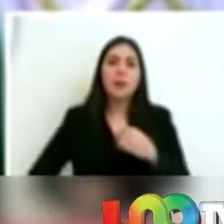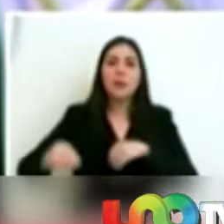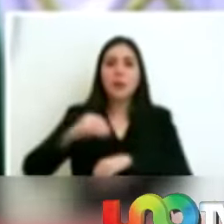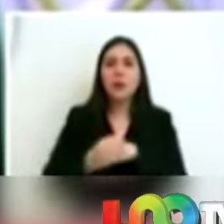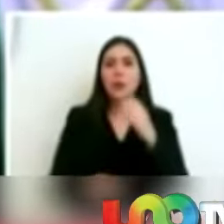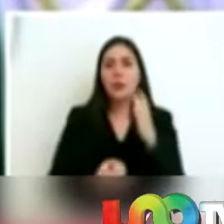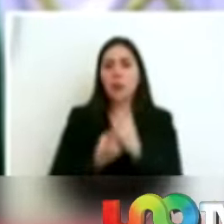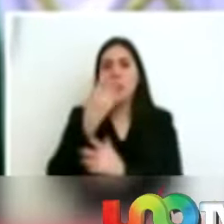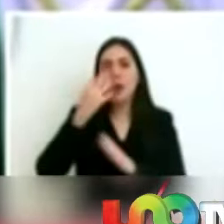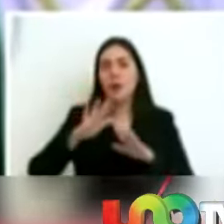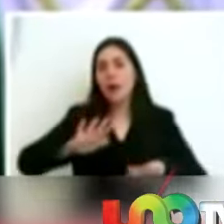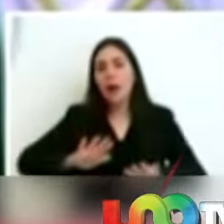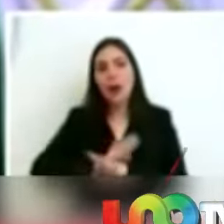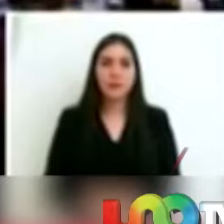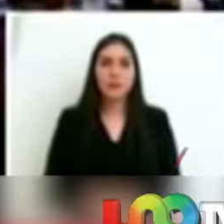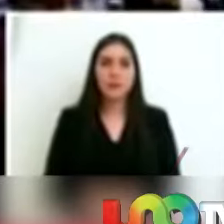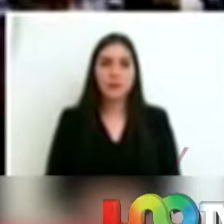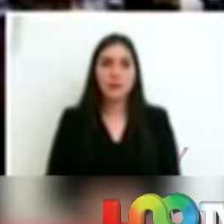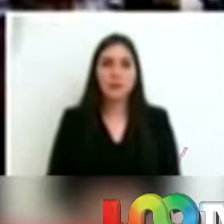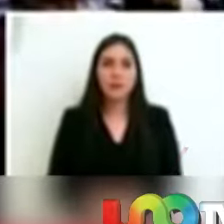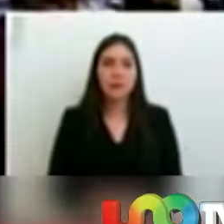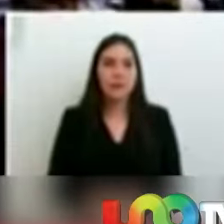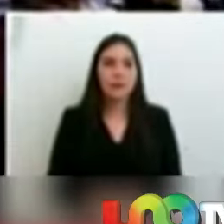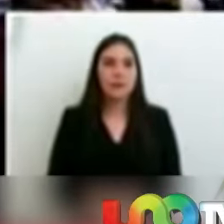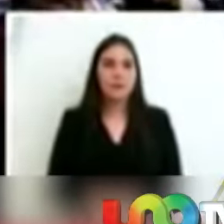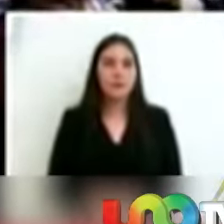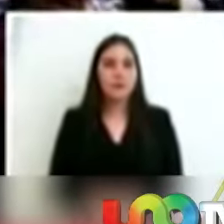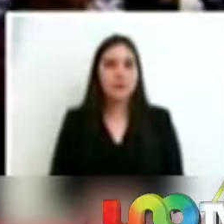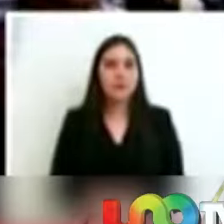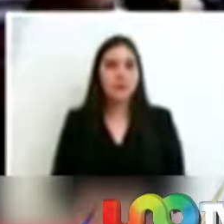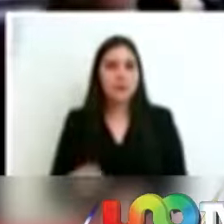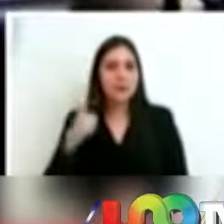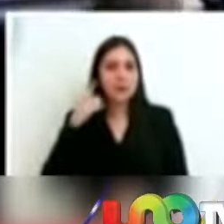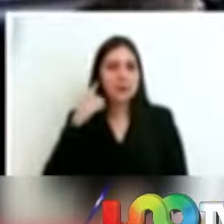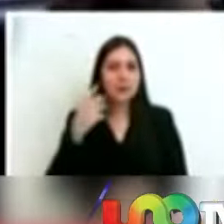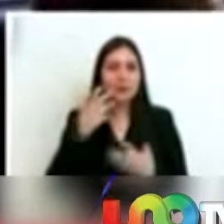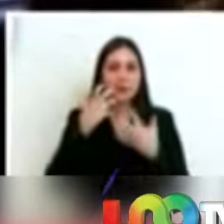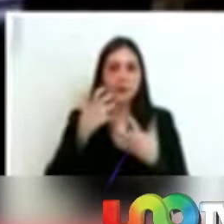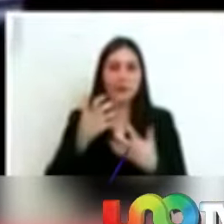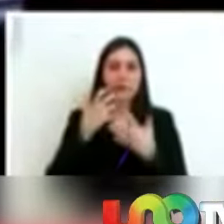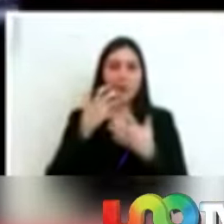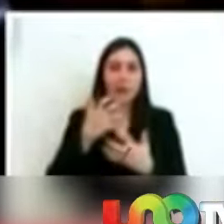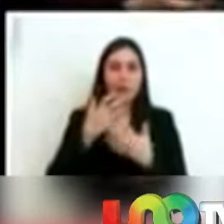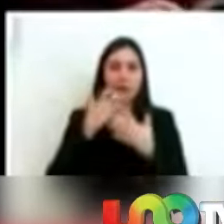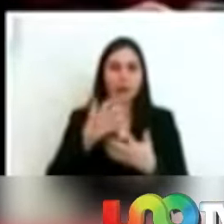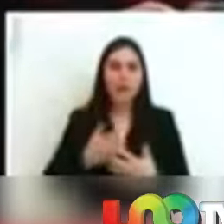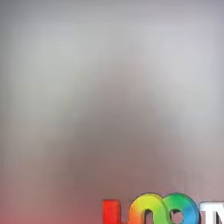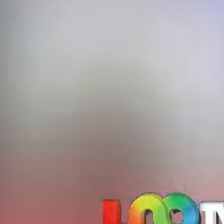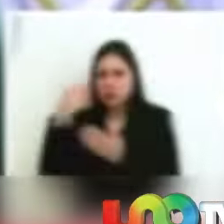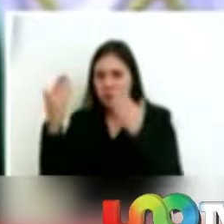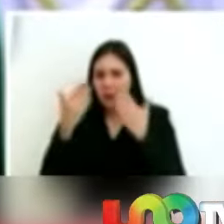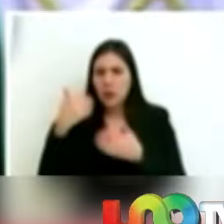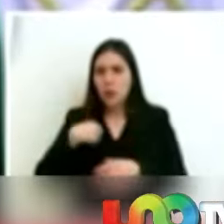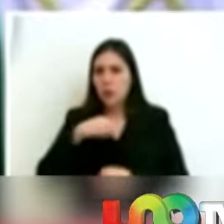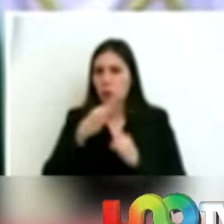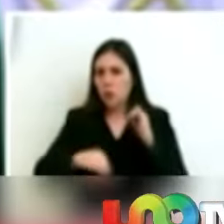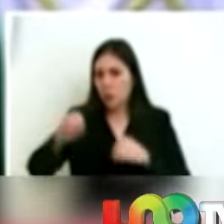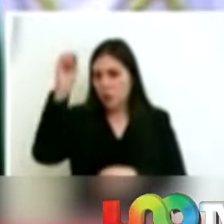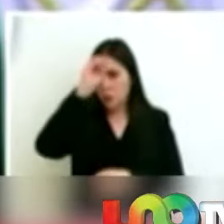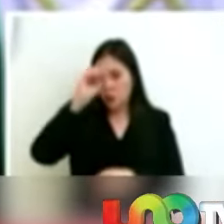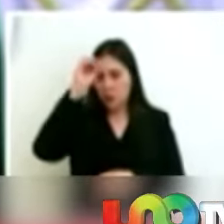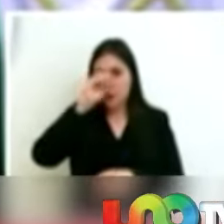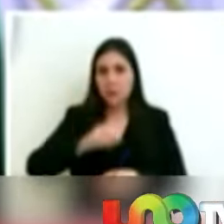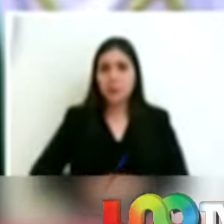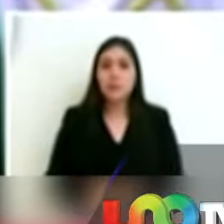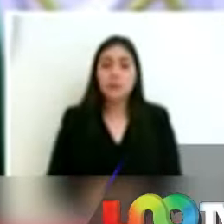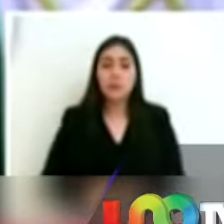Yunes Márquez, subió a tribuna a argumentar su voto y terminó ovacionado por la mayoría parlamentaria de Morena y aliados. Ni